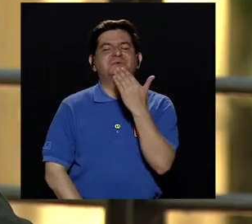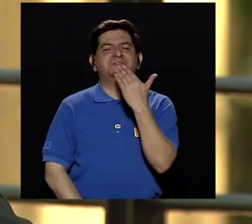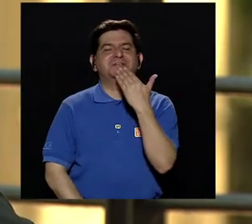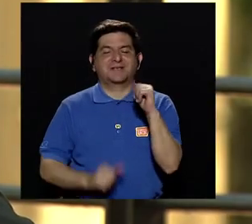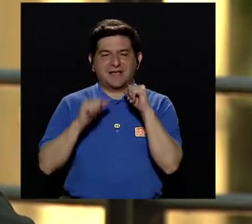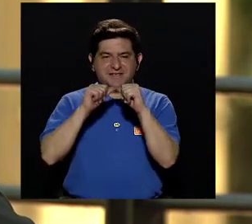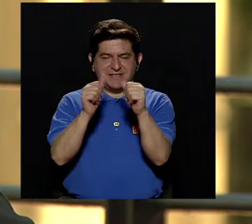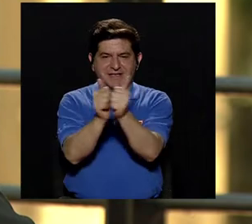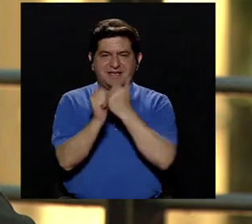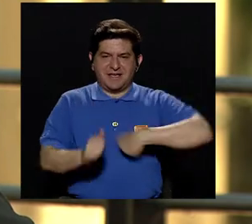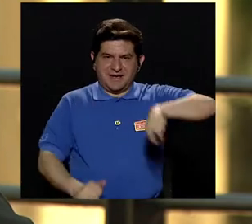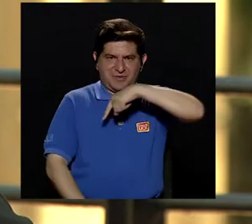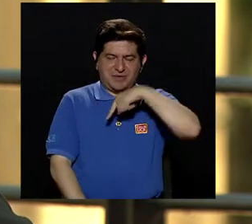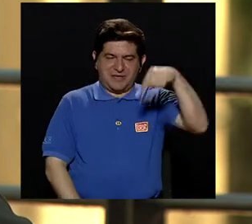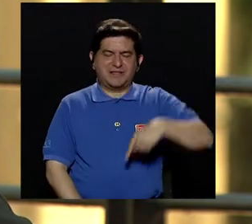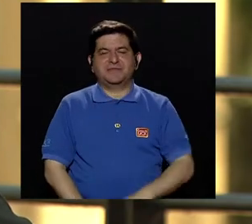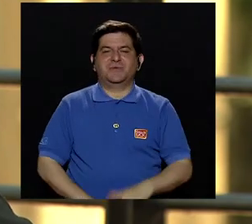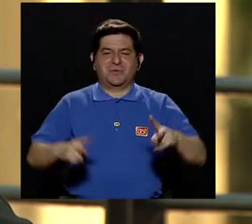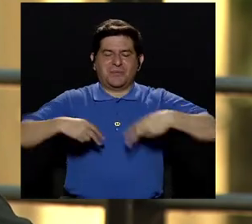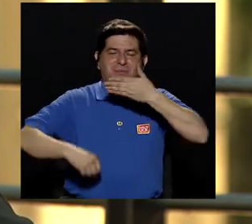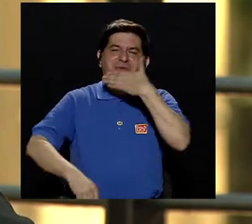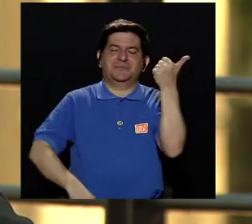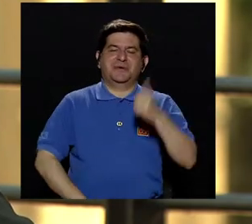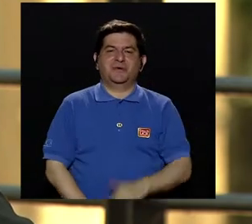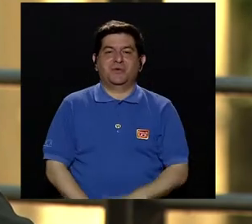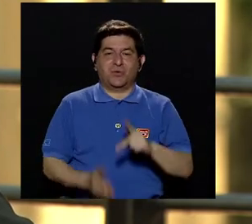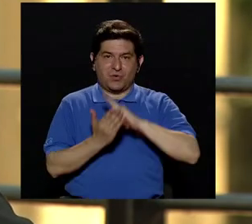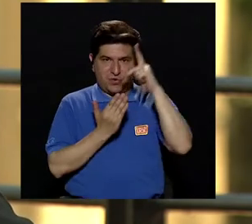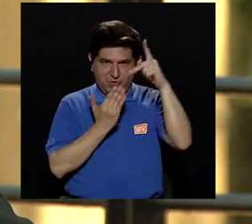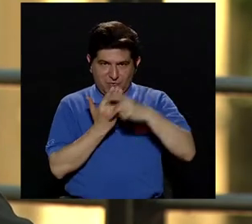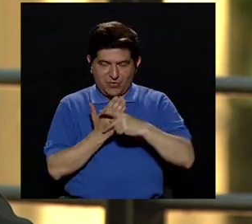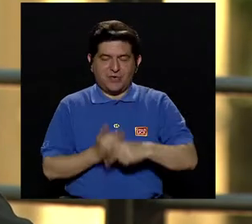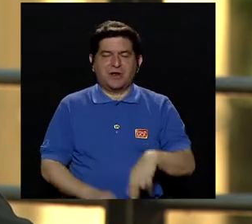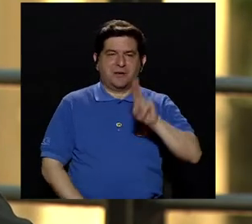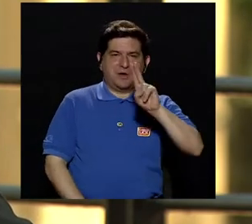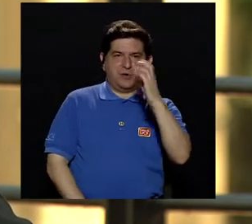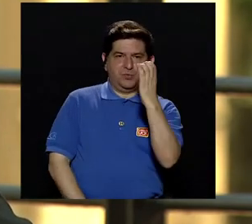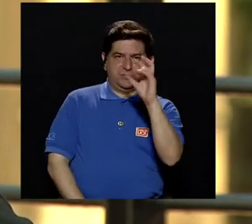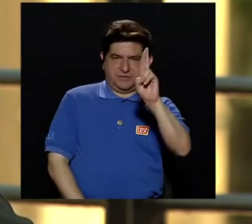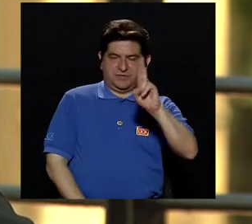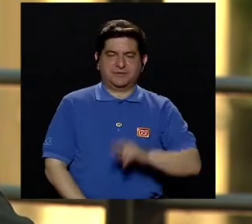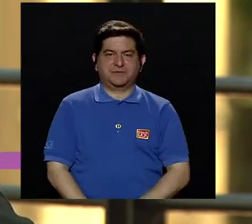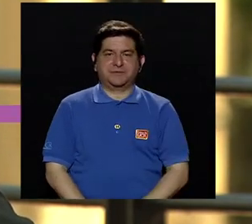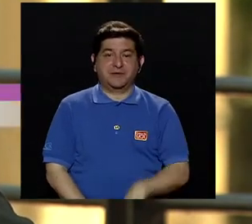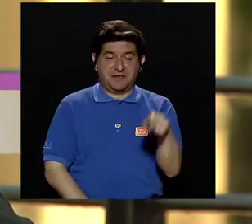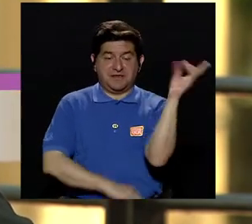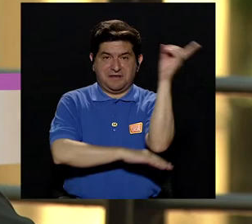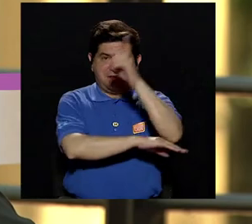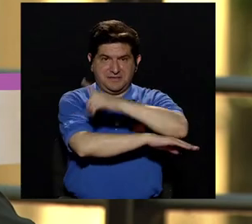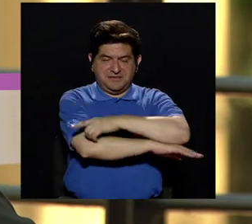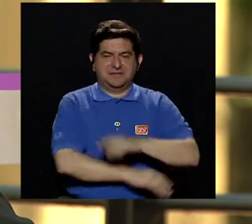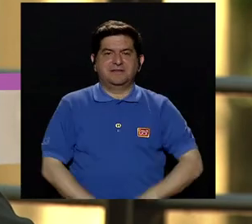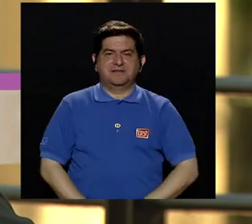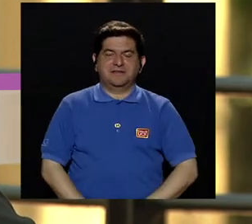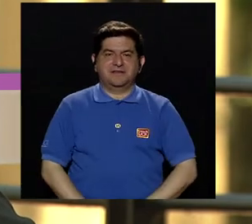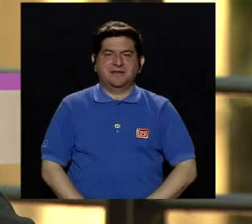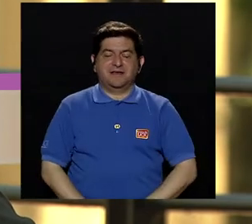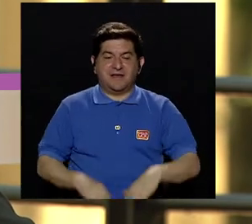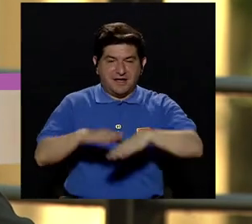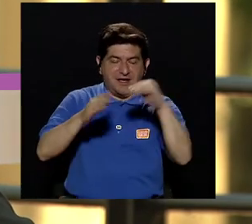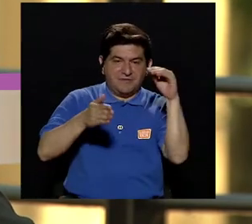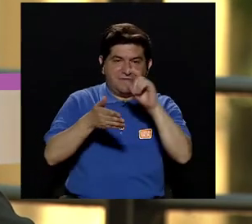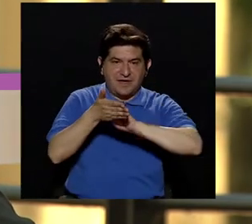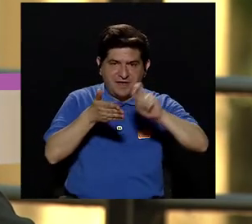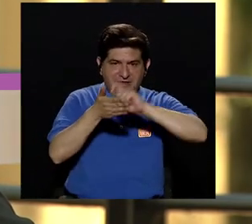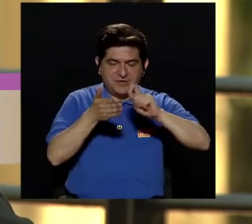Muchísimas gracias por continuar con nosotros. Somos Vivir Mejor, la telerrevista de la Universidad de Costa Rica. Y al día de hoy, desde acá, desde las afueras de la